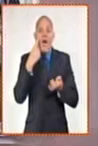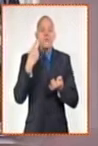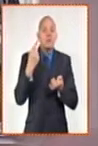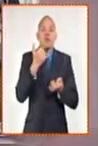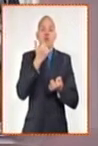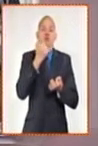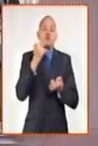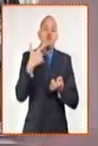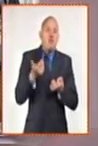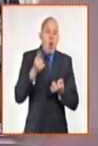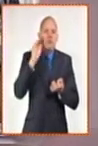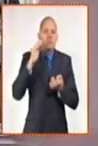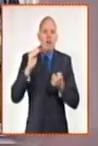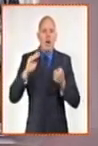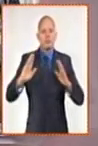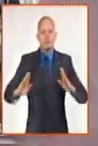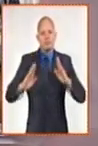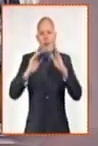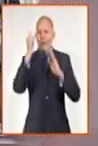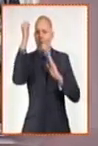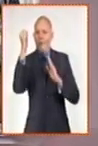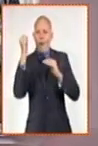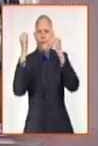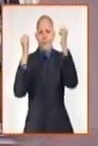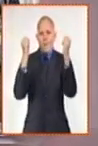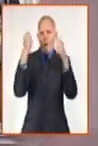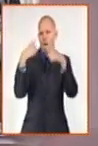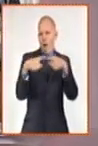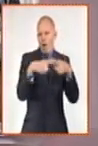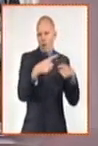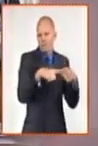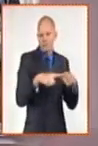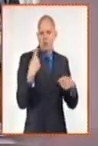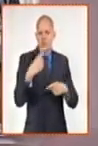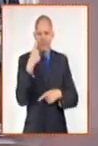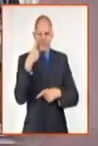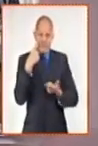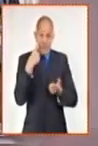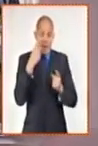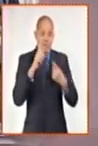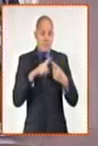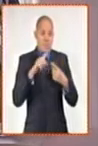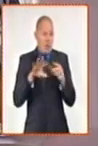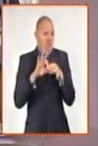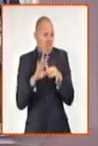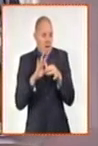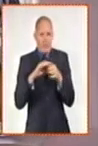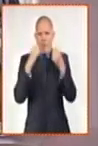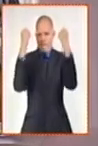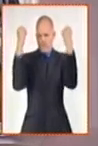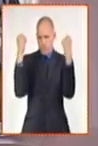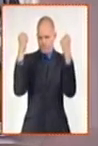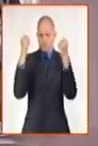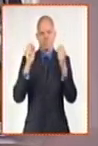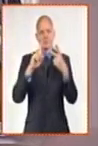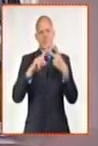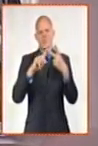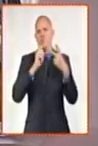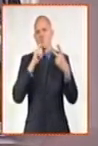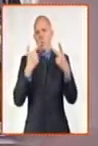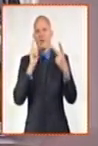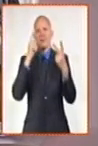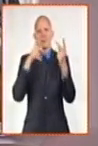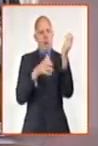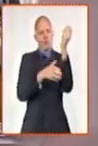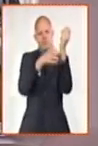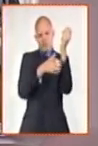en la infraestructura eléctrica en tres aspectos fundamentales que hemos identificado: el tema de los postes, los conductores y los transformadores como